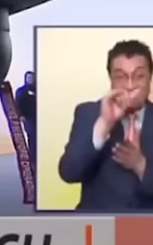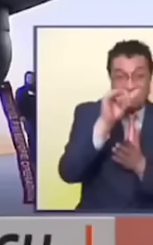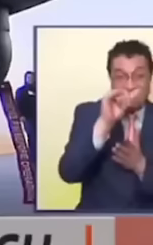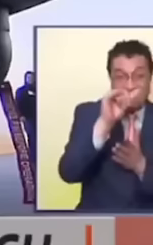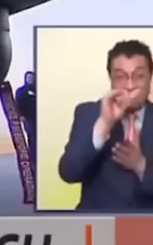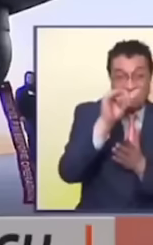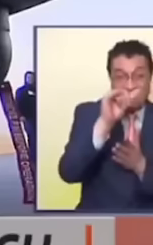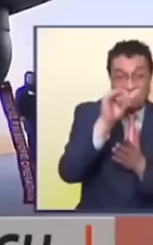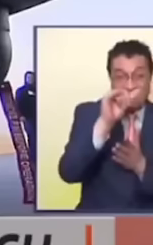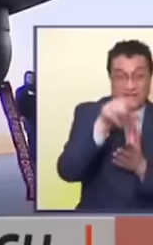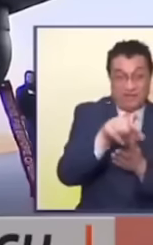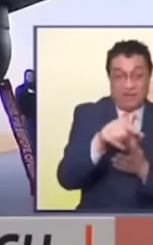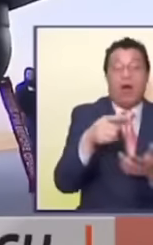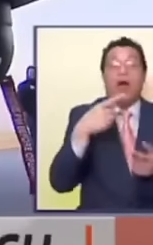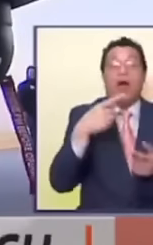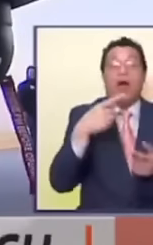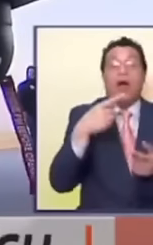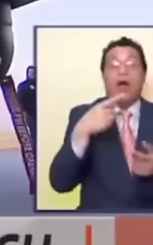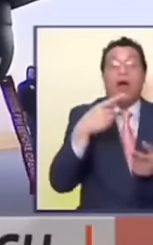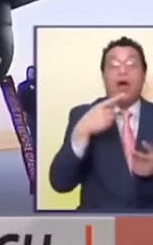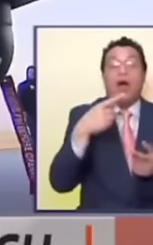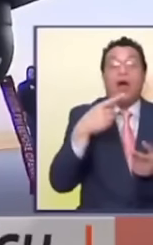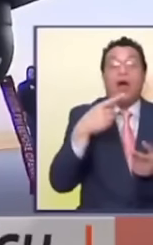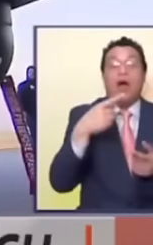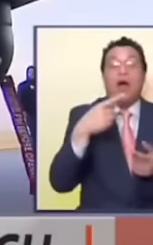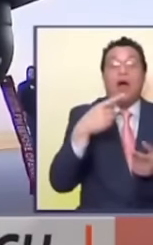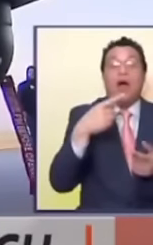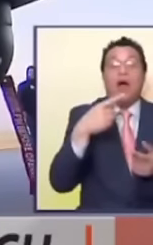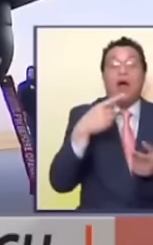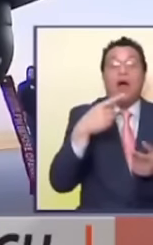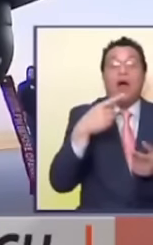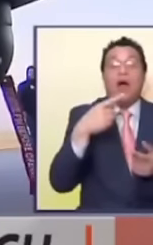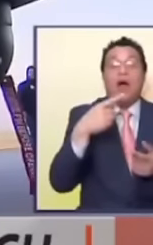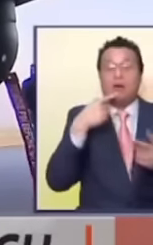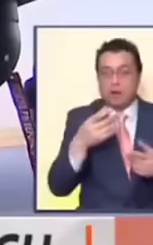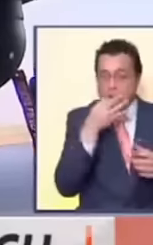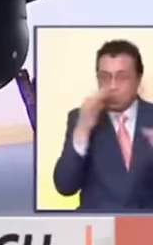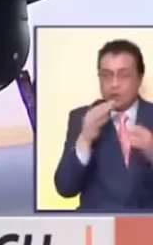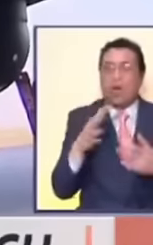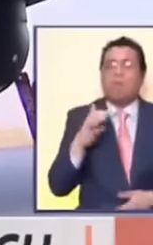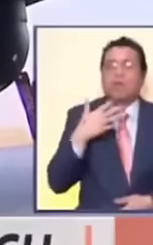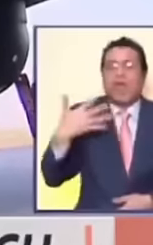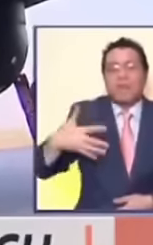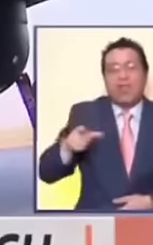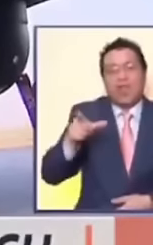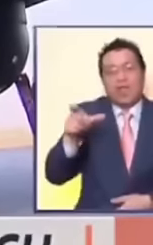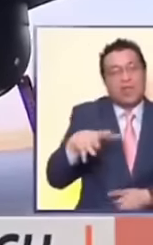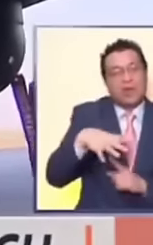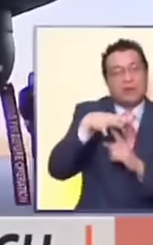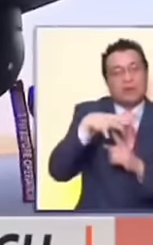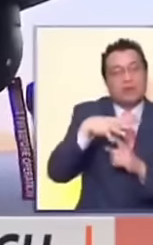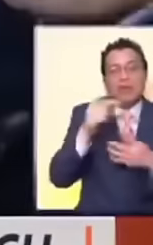El de abajo, cámara nocturna. estas nuevas Y esto tiene que ser un radar o algo potente. adquisiciones y sus